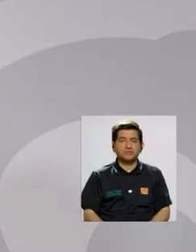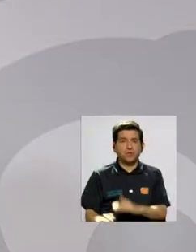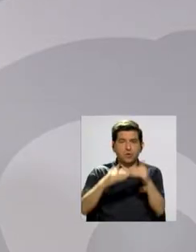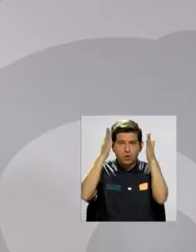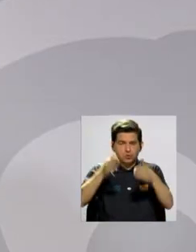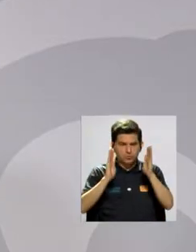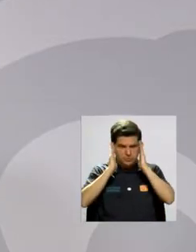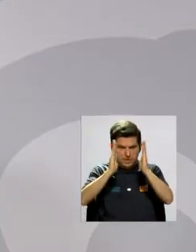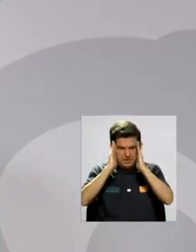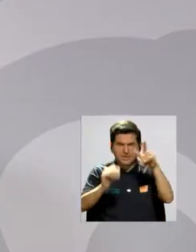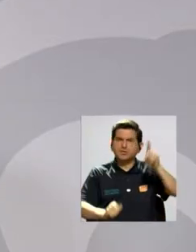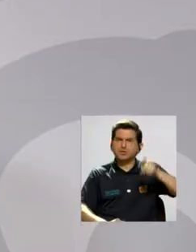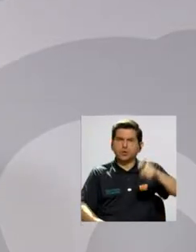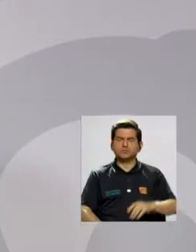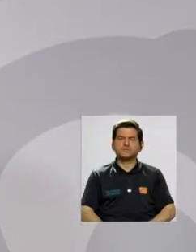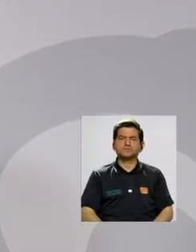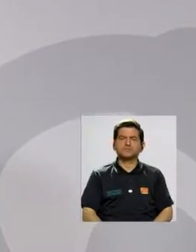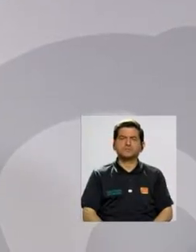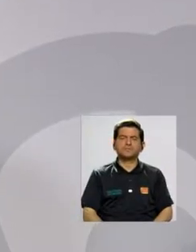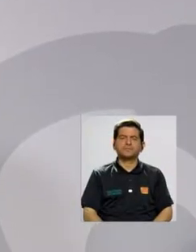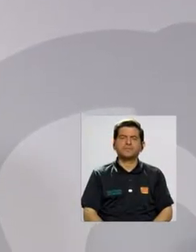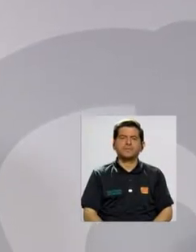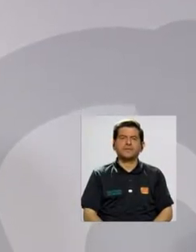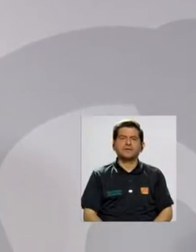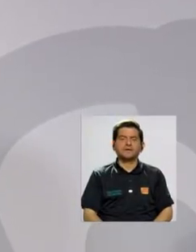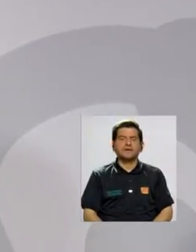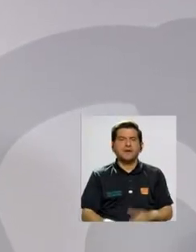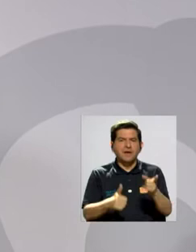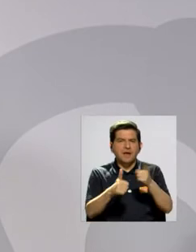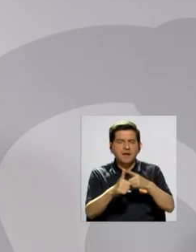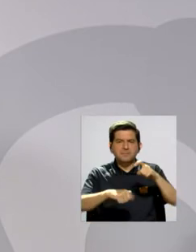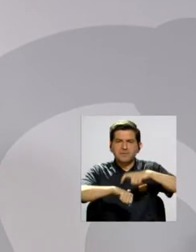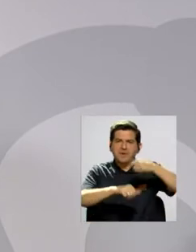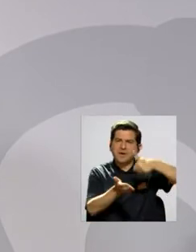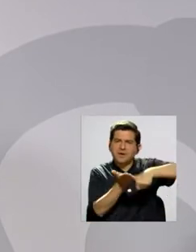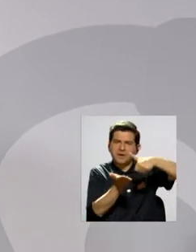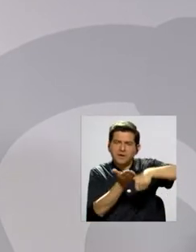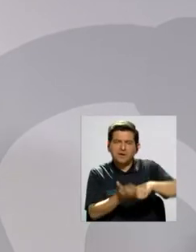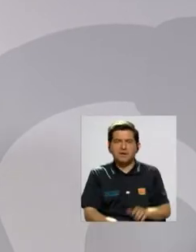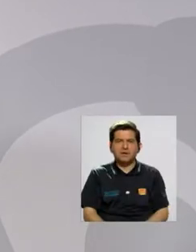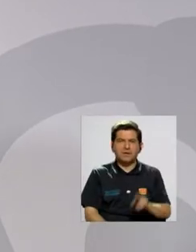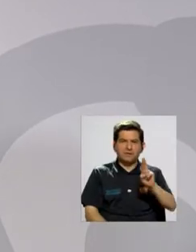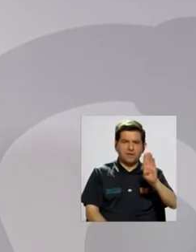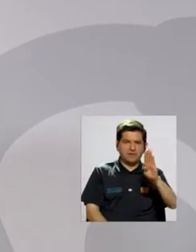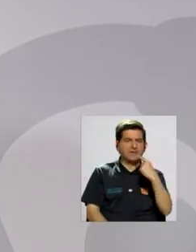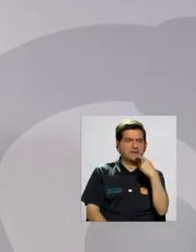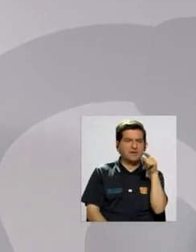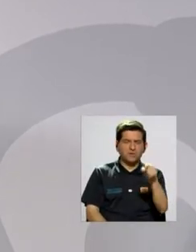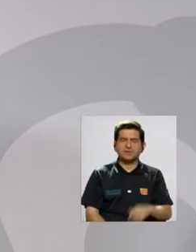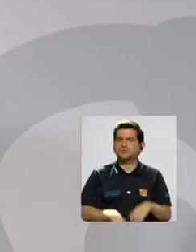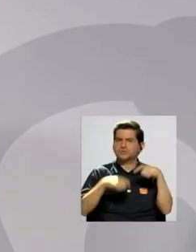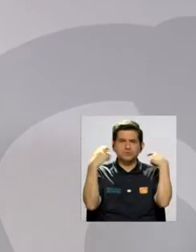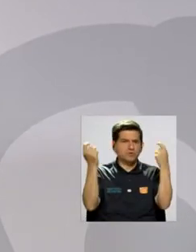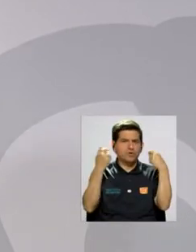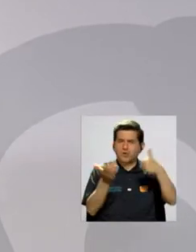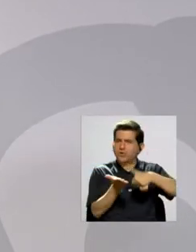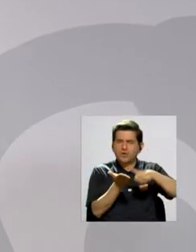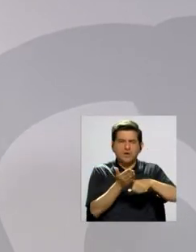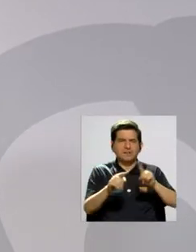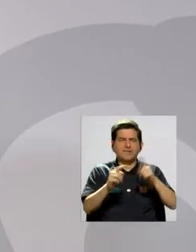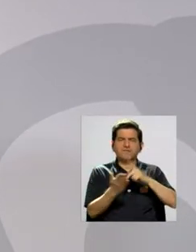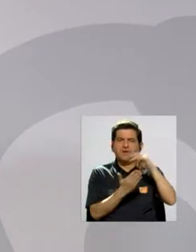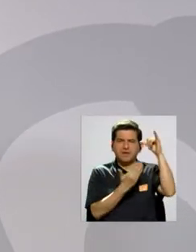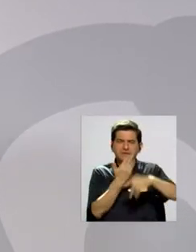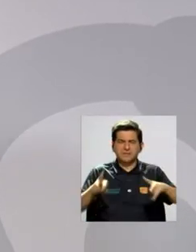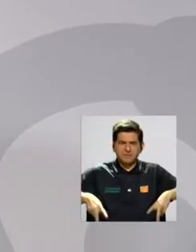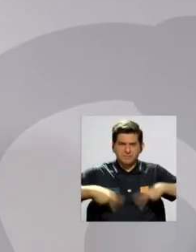encima. Quiero cerrar con esto. En primera ronda, don Randall nos decía, esto no es una fiesta electoral, hay muchos proyectos de